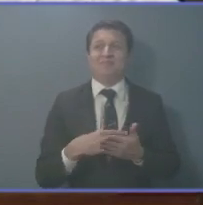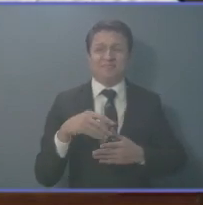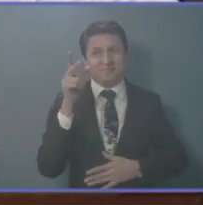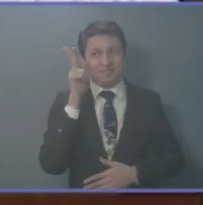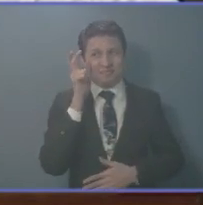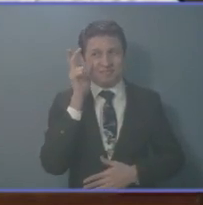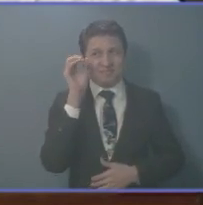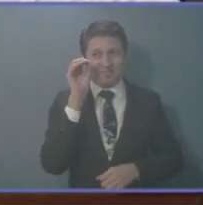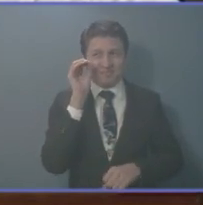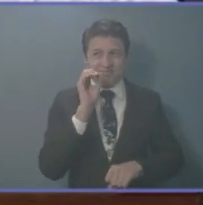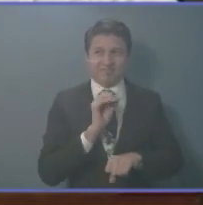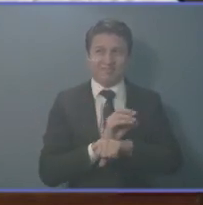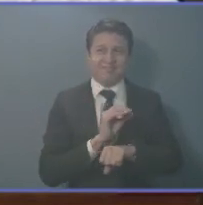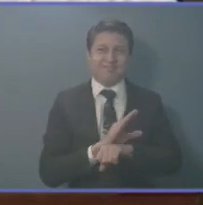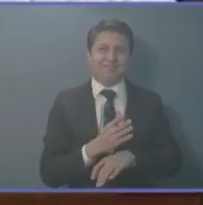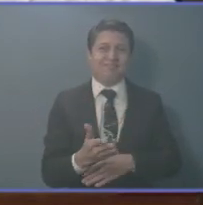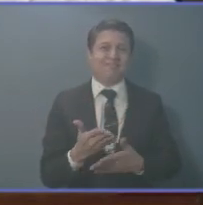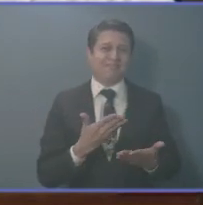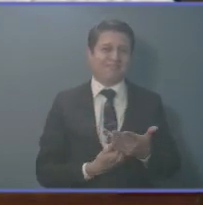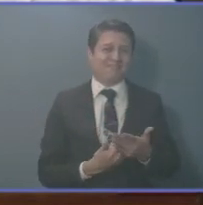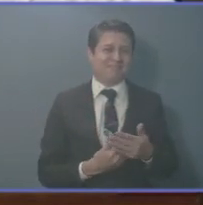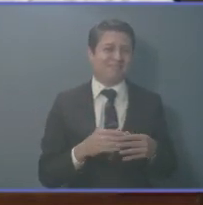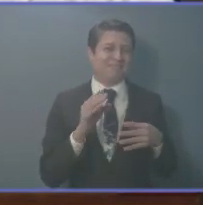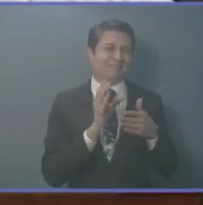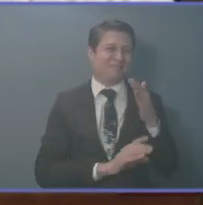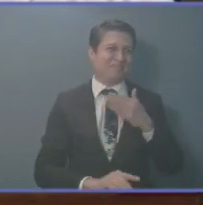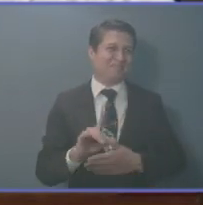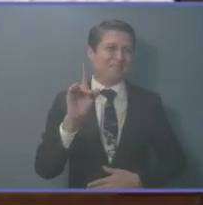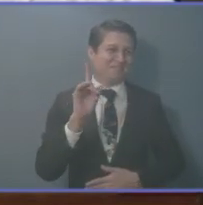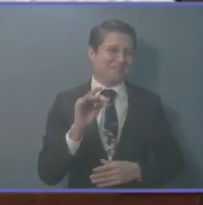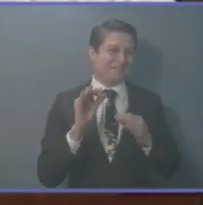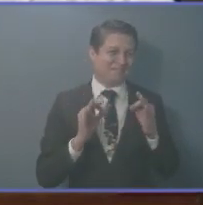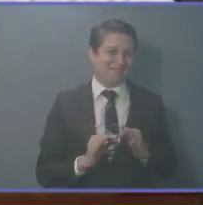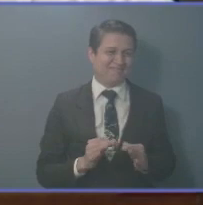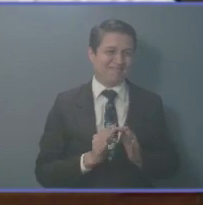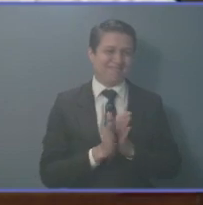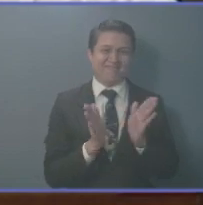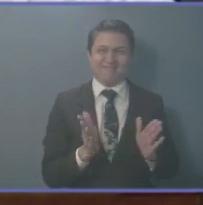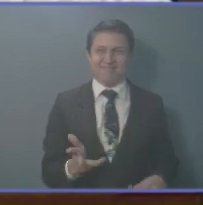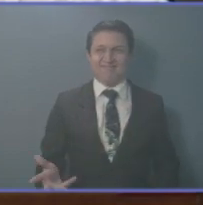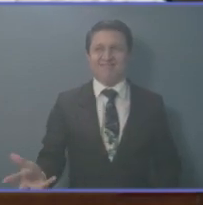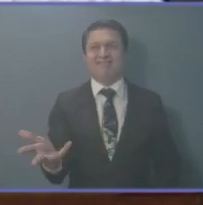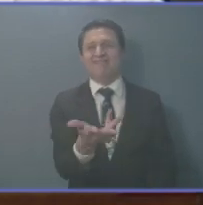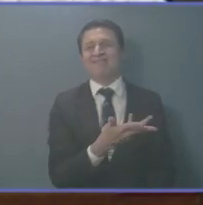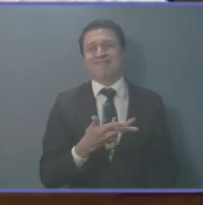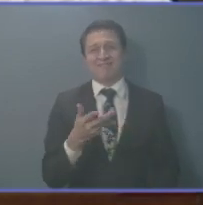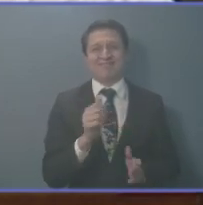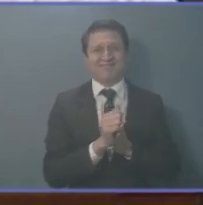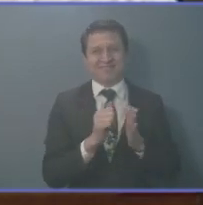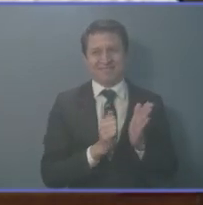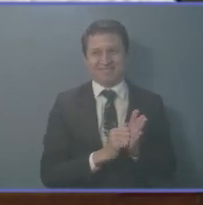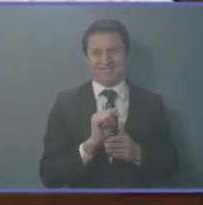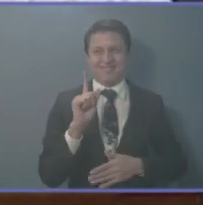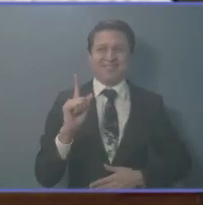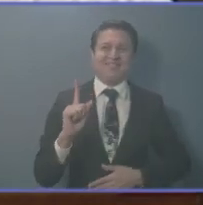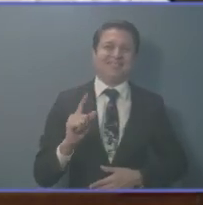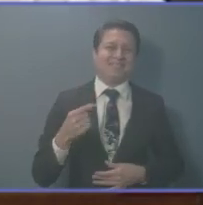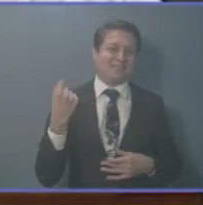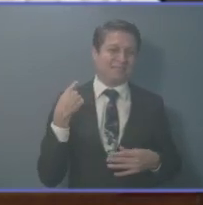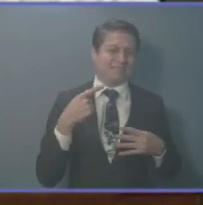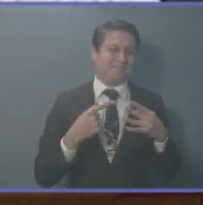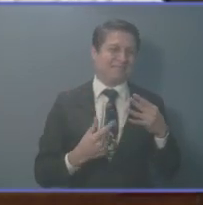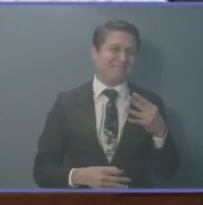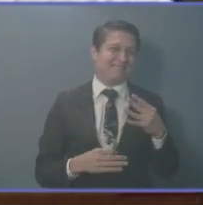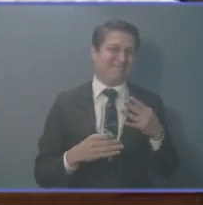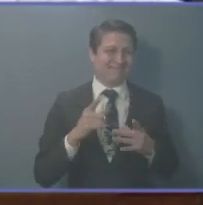Vigilancia por COVID-19. Capítulo 1. Disposiciones fundamentales. Objeto. Artículo número 1. La presente ley tiene por